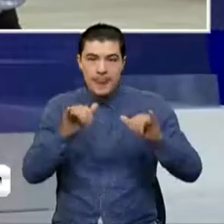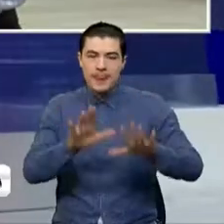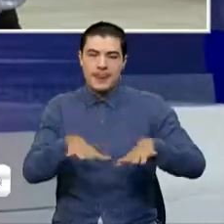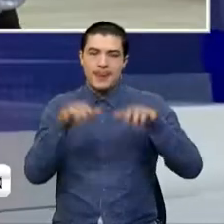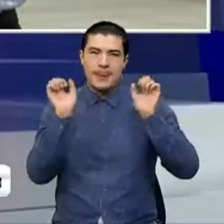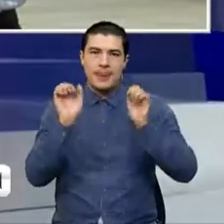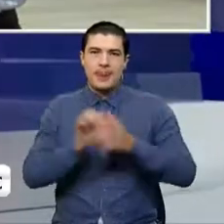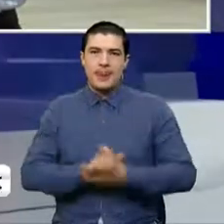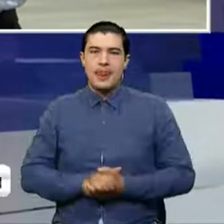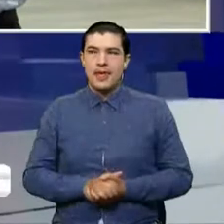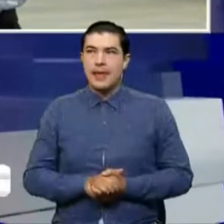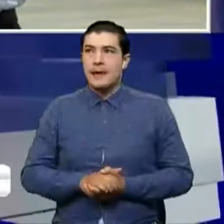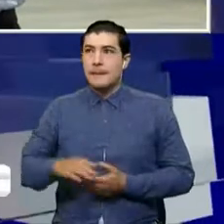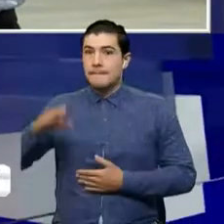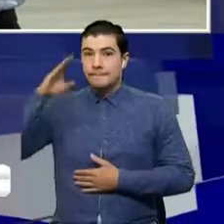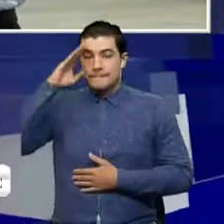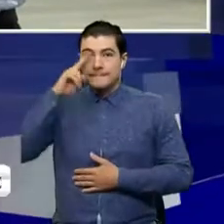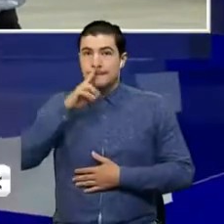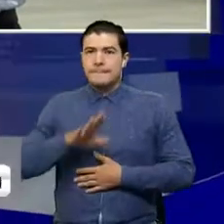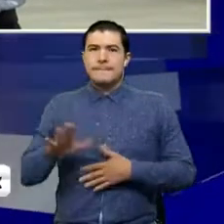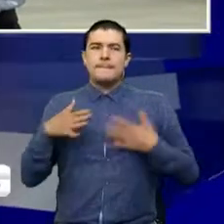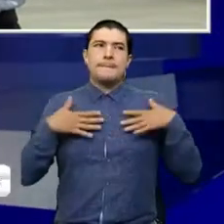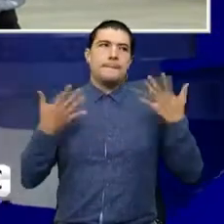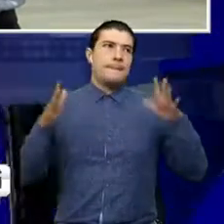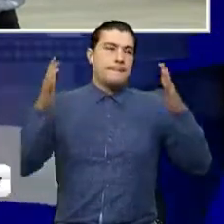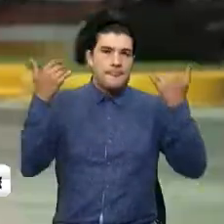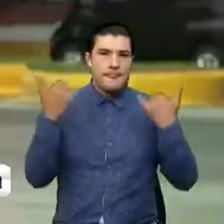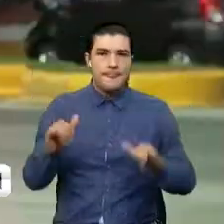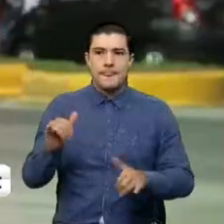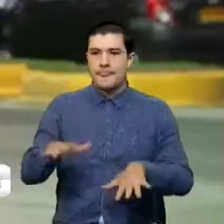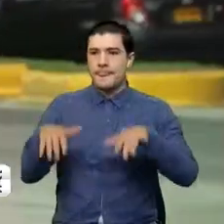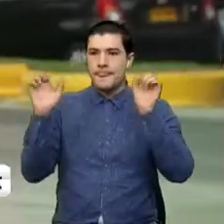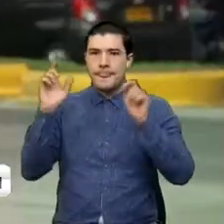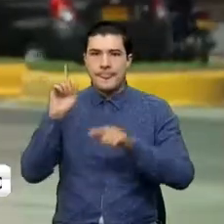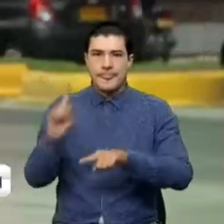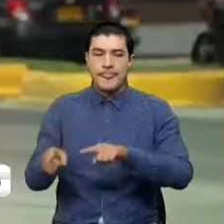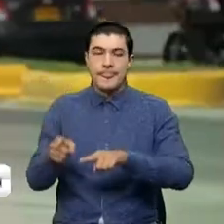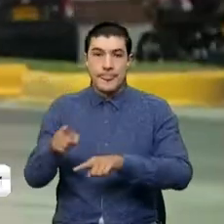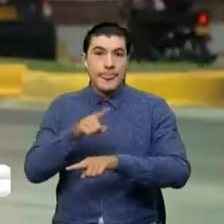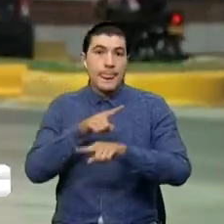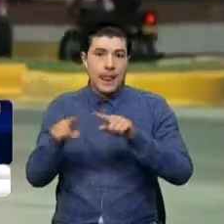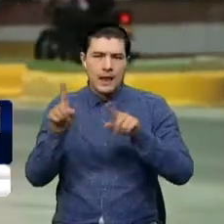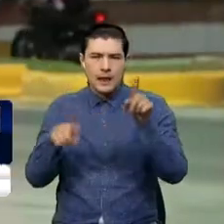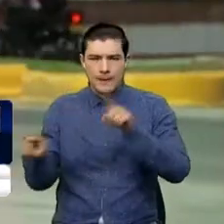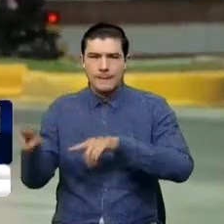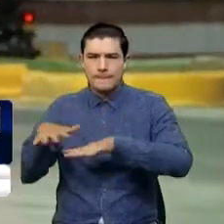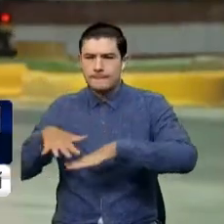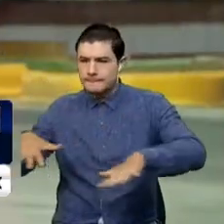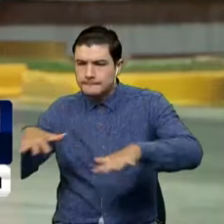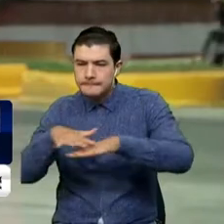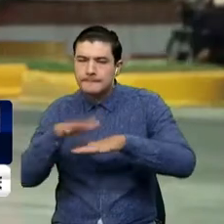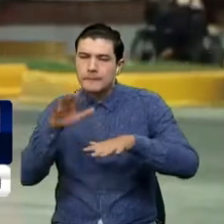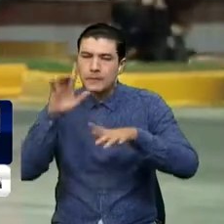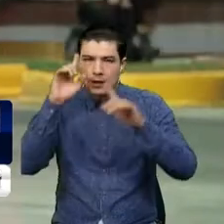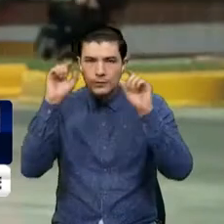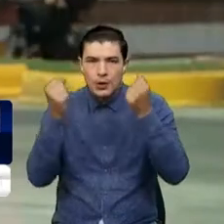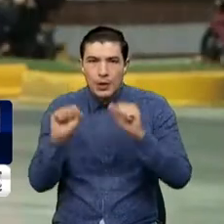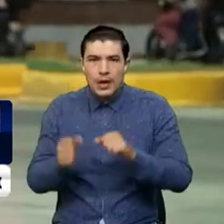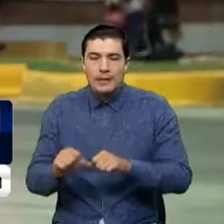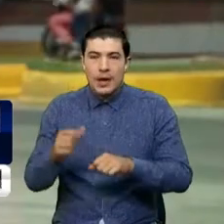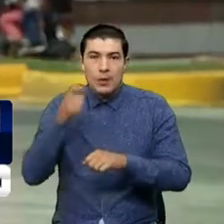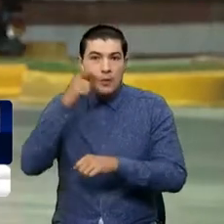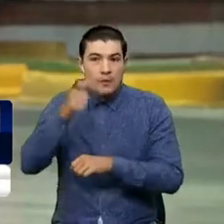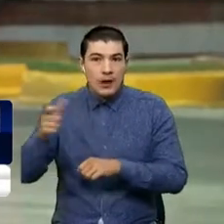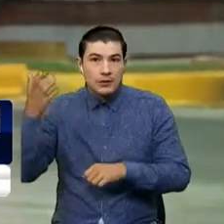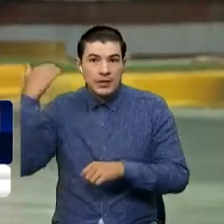buenas tardes por las autoridades han celebrado este levantamiento del tarot armado sin embargo se mantiene la preocupación por solucionar la crisis humanitaria que se generó